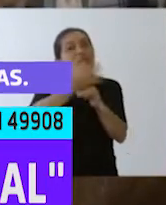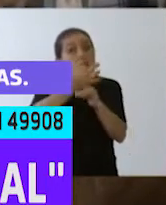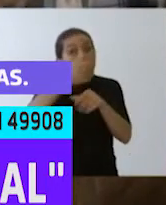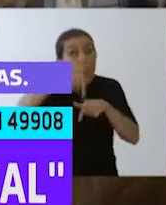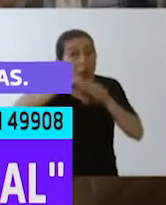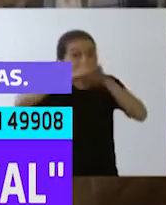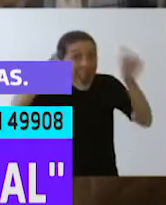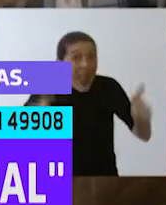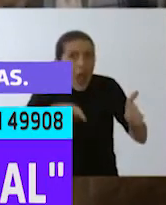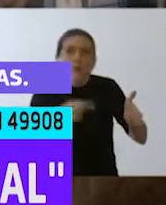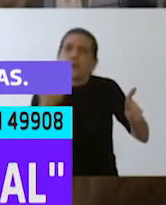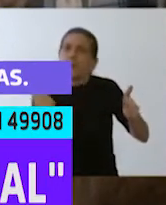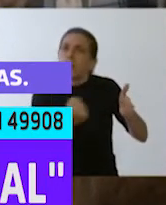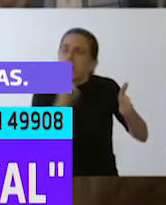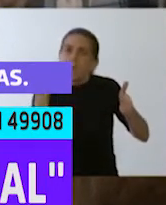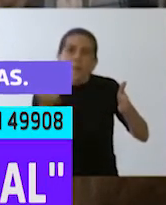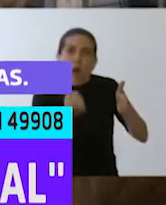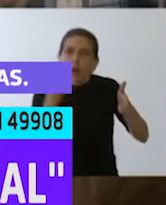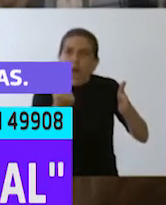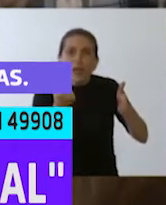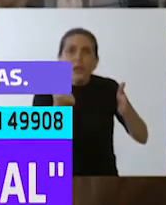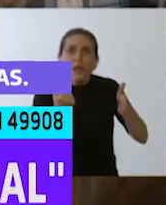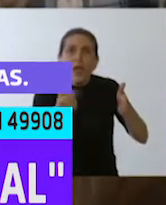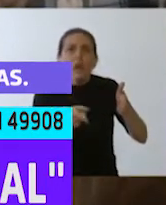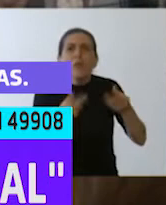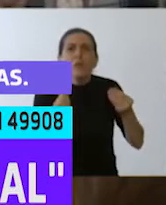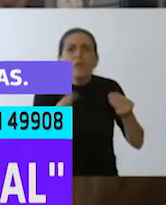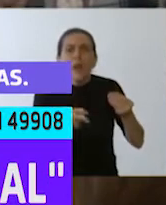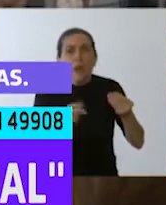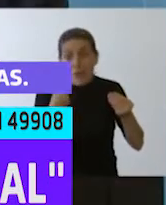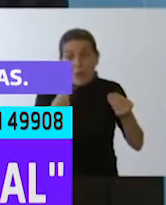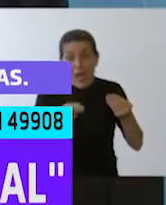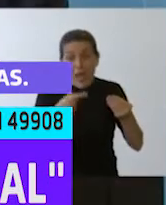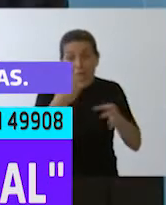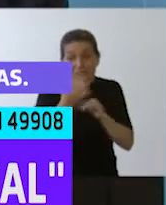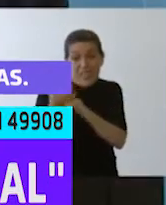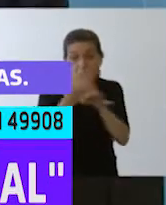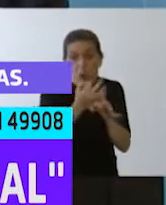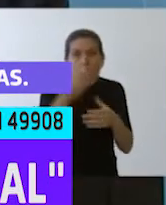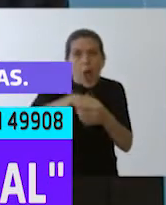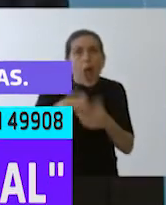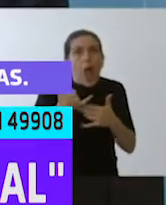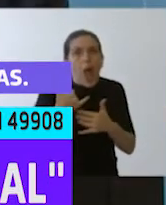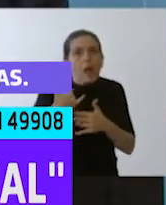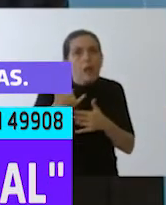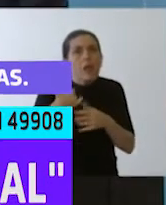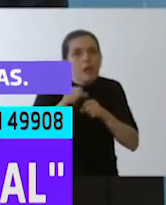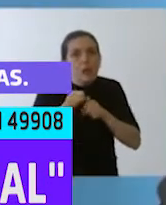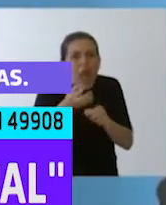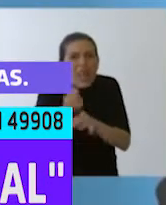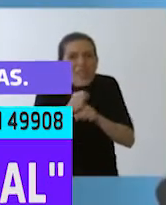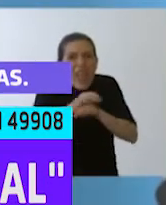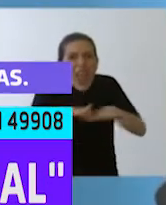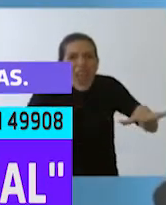y trabajamos y tratamos todos juntos de consensuar una respuesta y trabajando codo a codo, pero no es una tarea